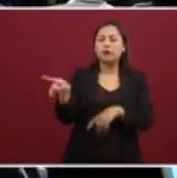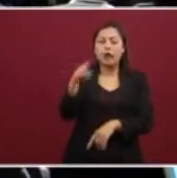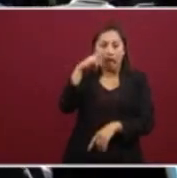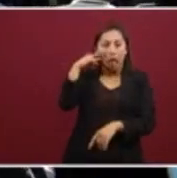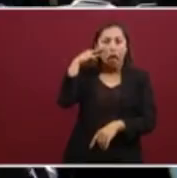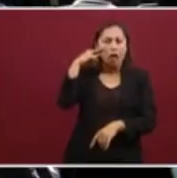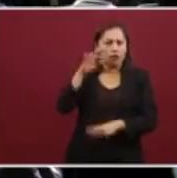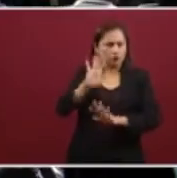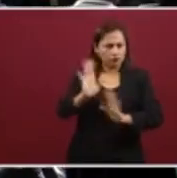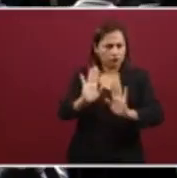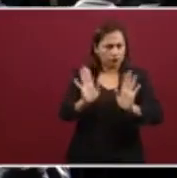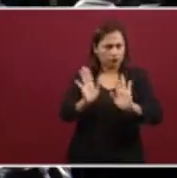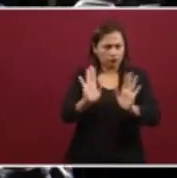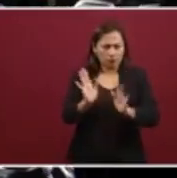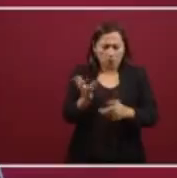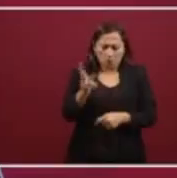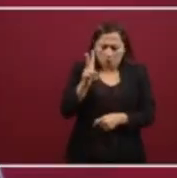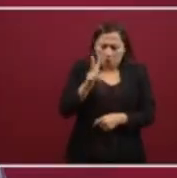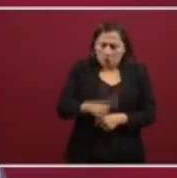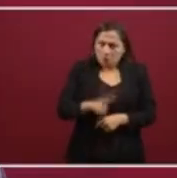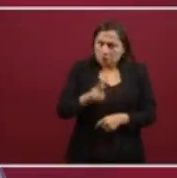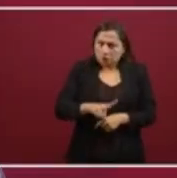todo,